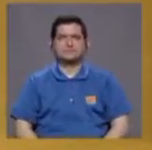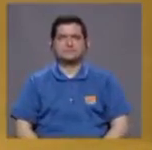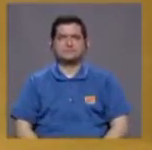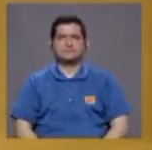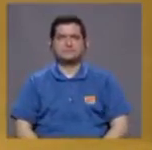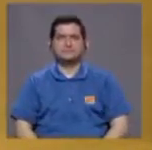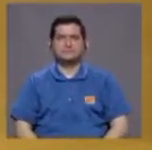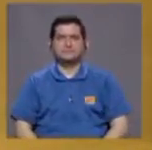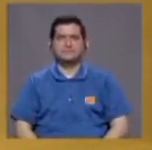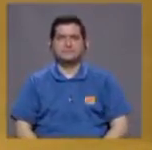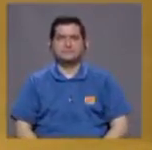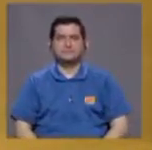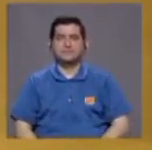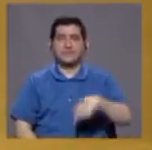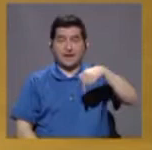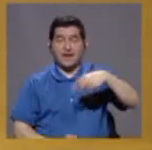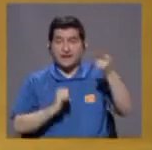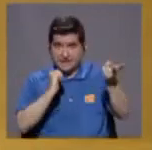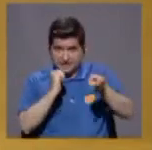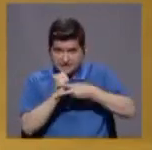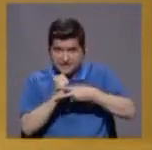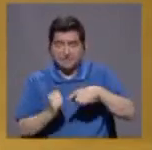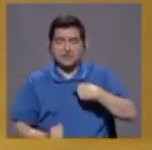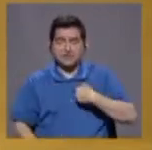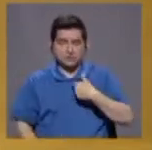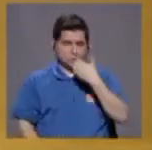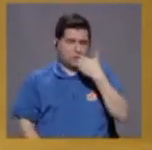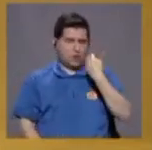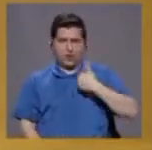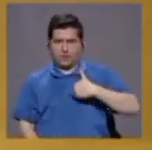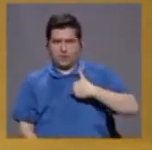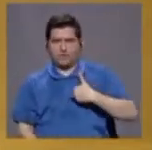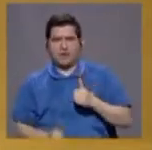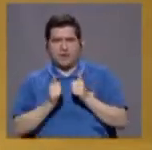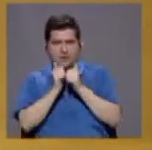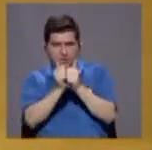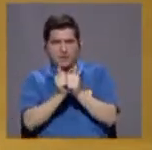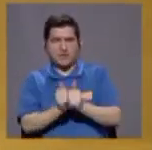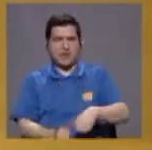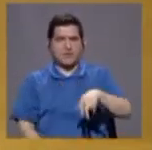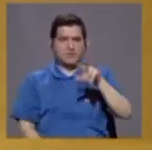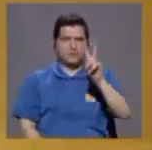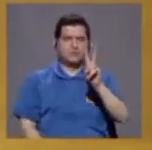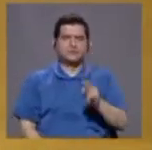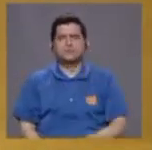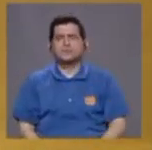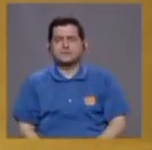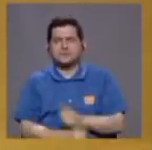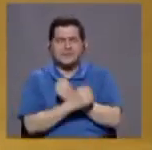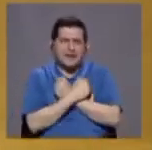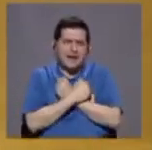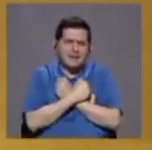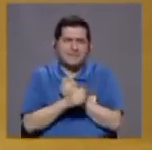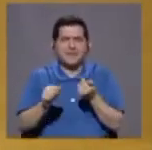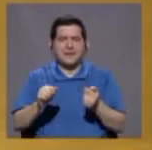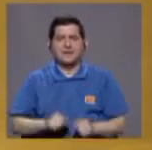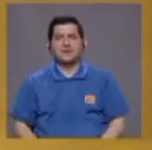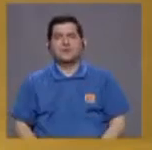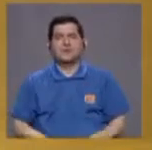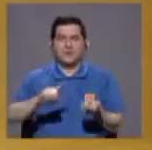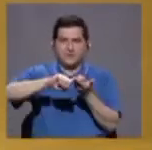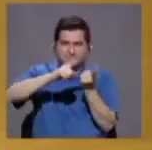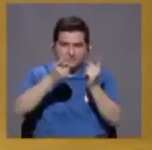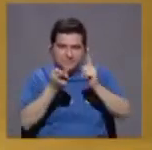En esta ocasión tengo el privilegio de tener con nosotros estos dos queridos amigos mexicanos